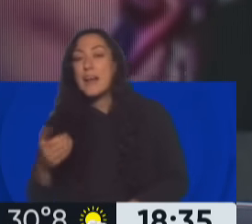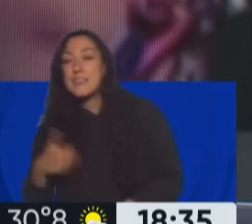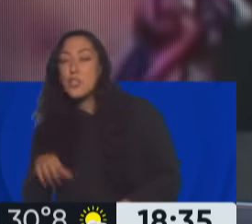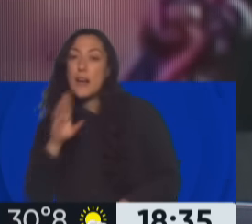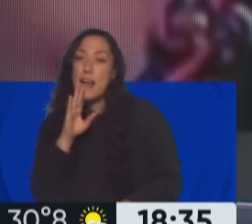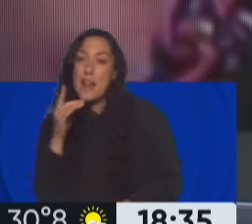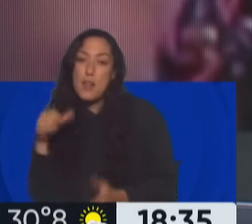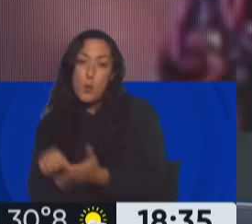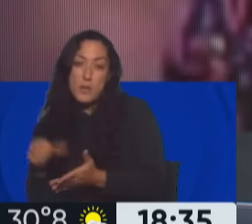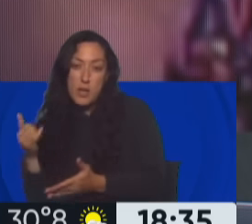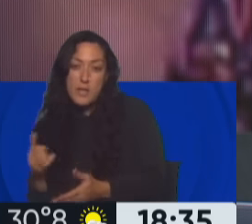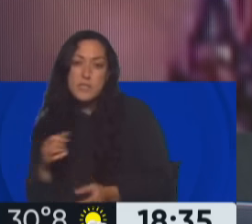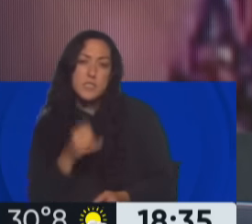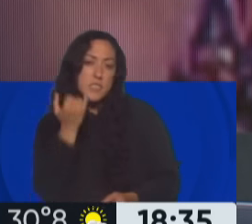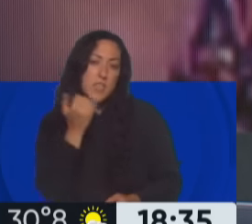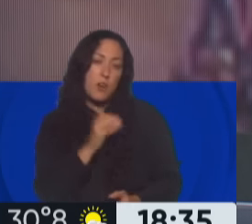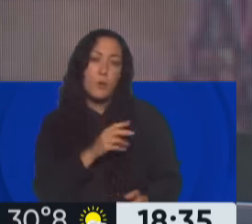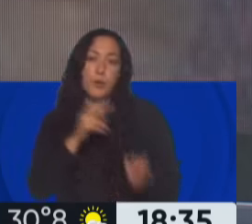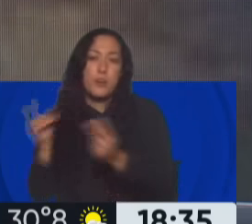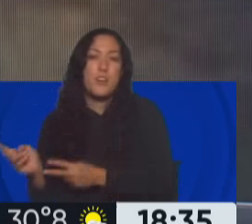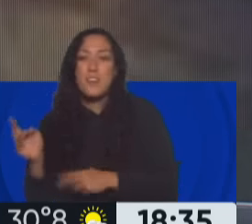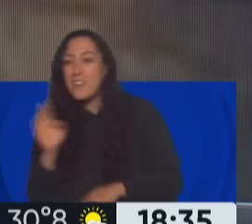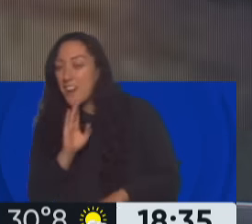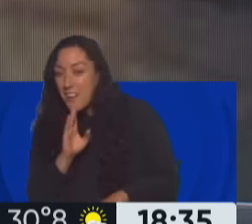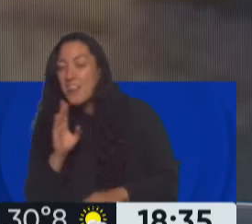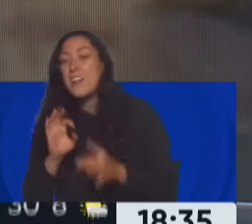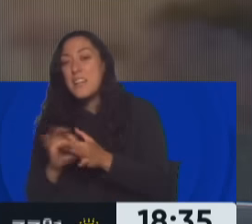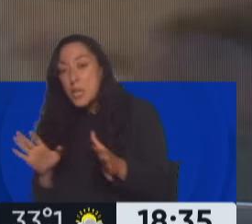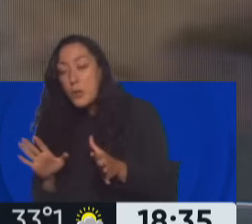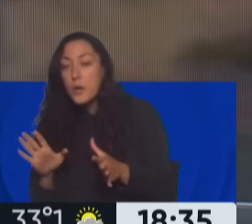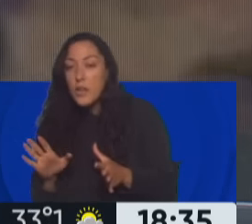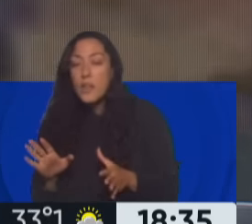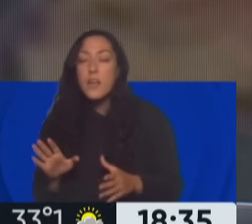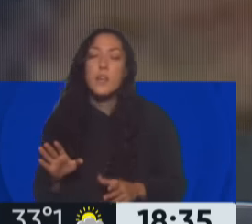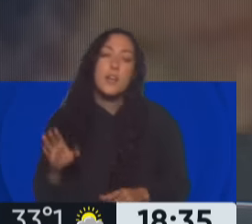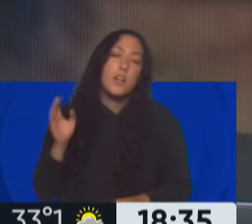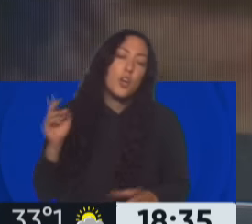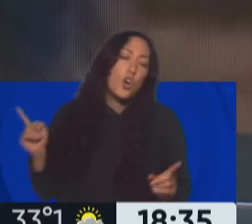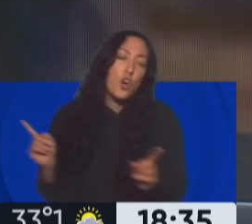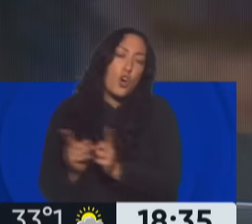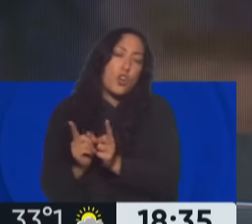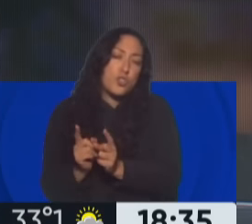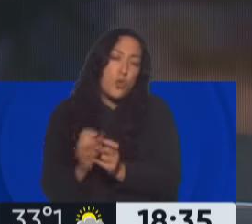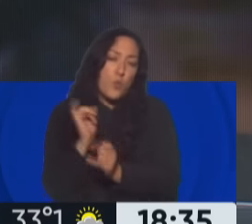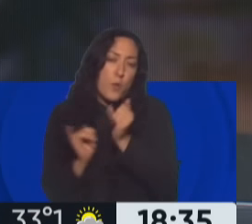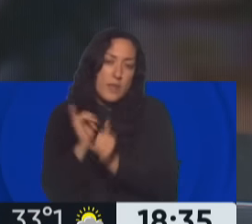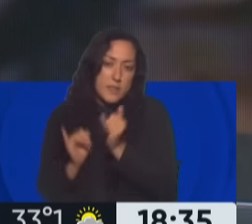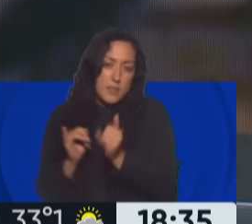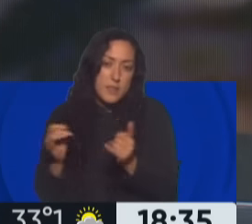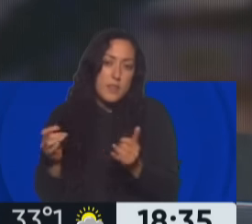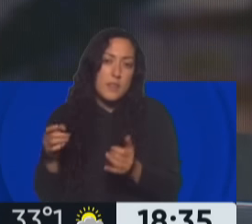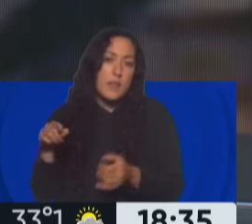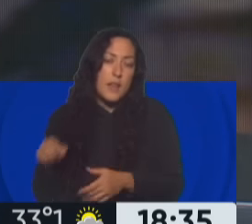otra parte ya está en Israel y que ha hecho algunas manifestaciones limitadas sobre lo que sufrió y lo que sufrió